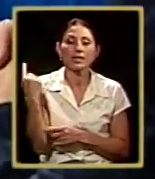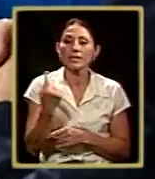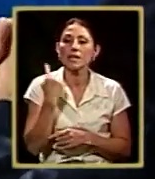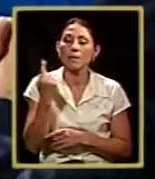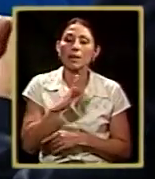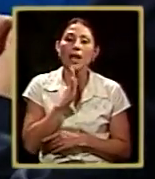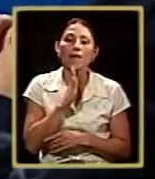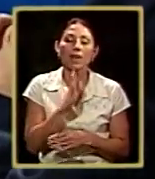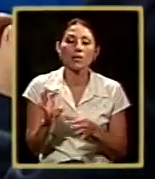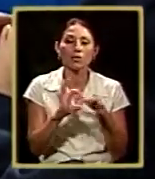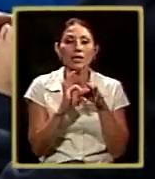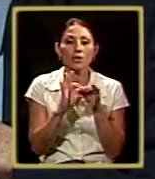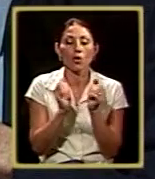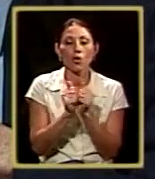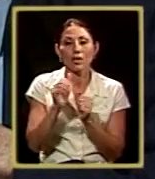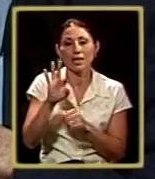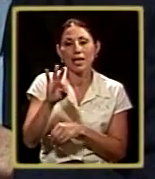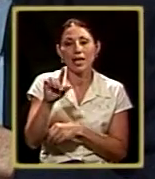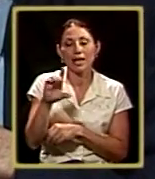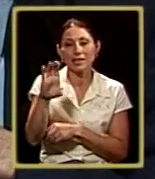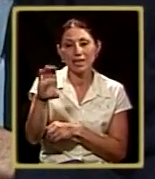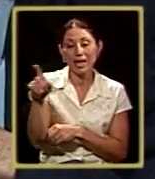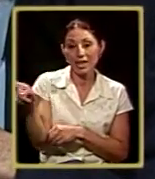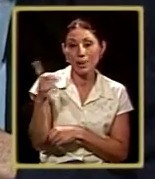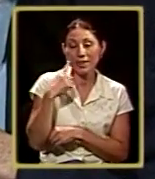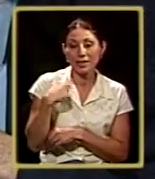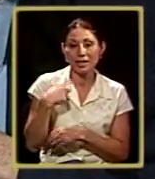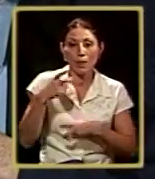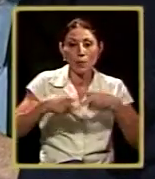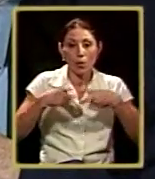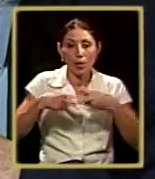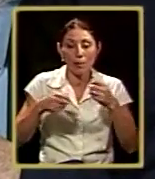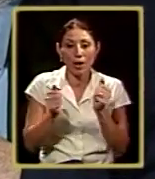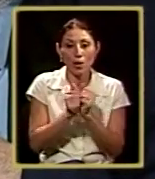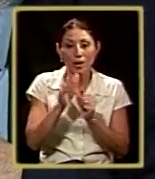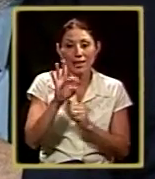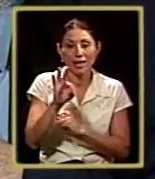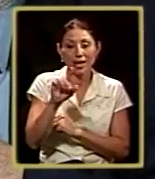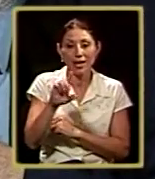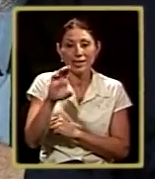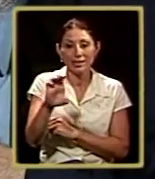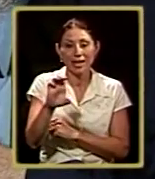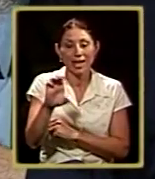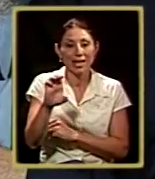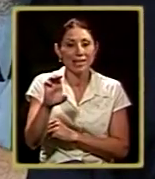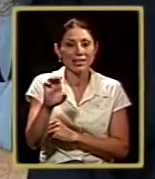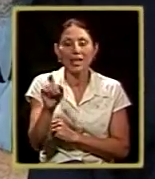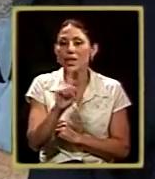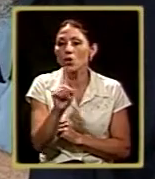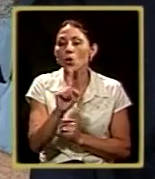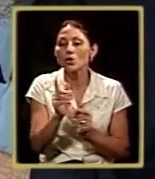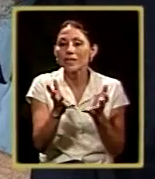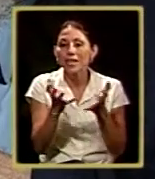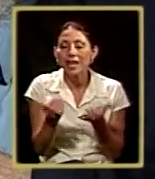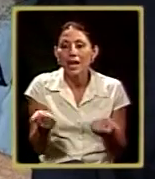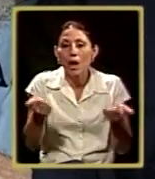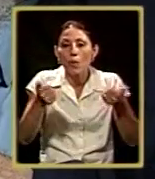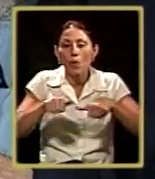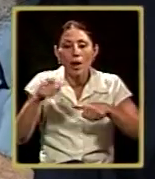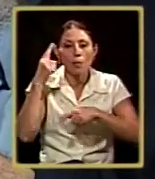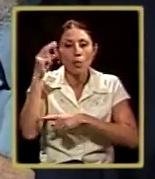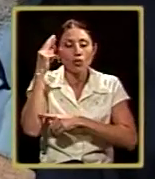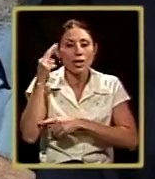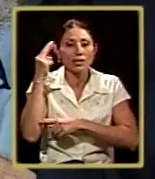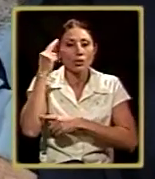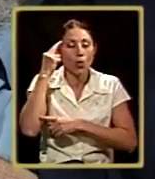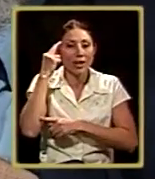otra vez del Tratado de Libre Comercio, me decía, el problema del tratado es que no se quiere aprobar por razones que tal